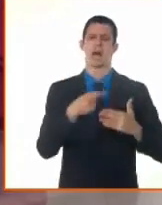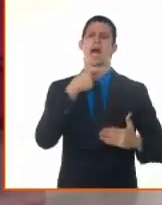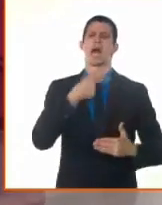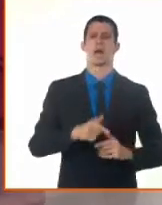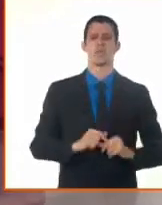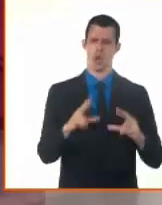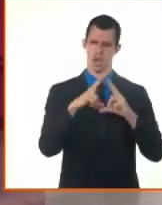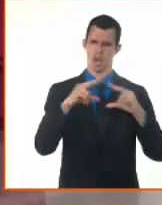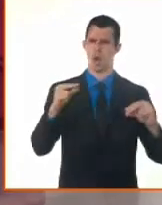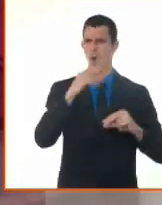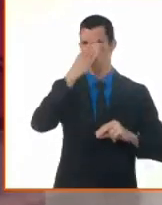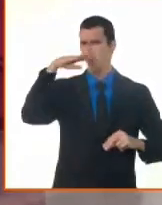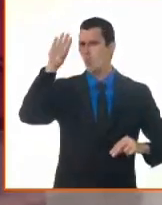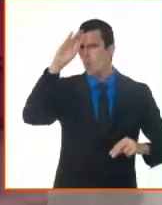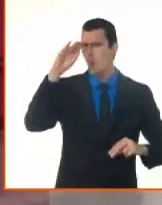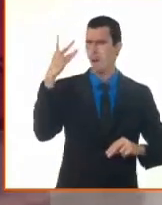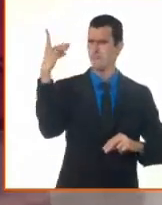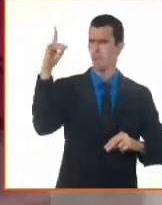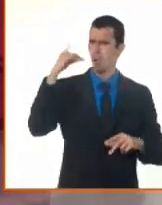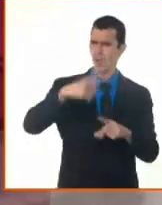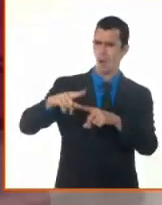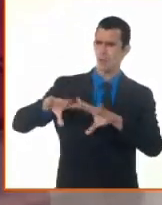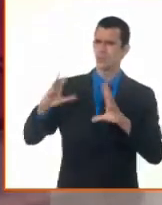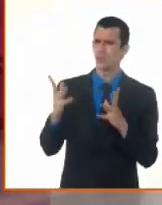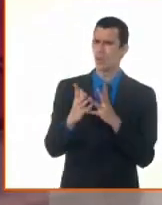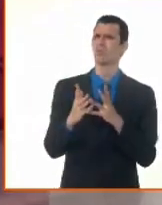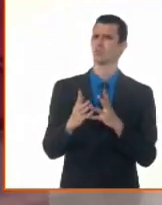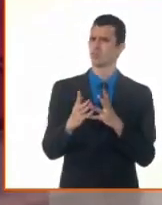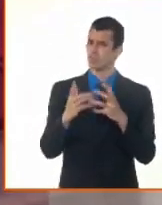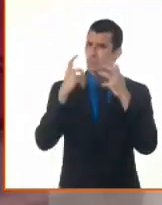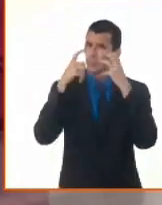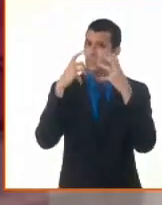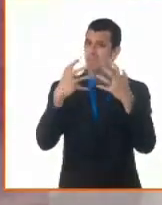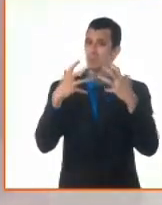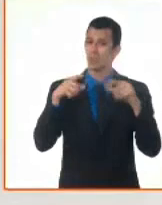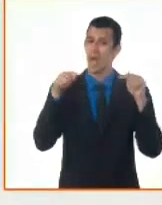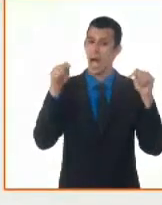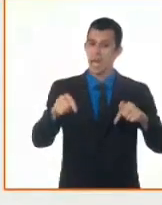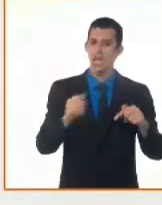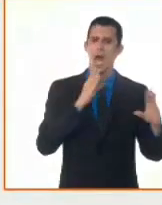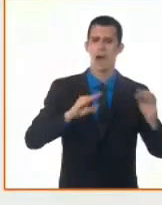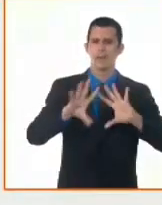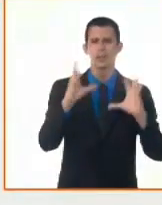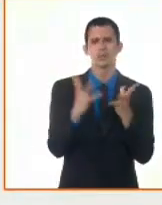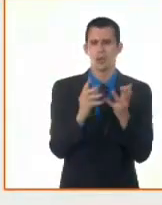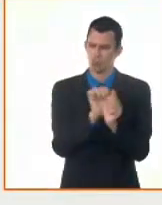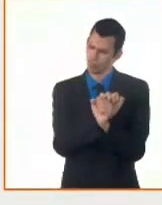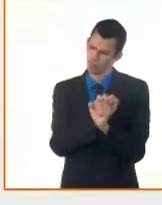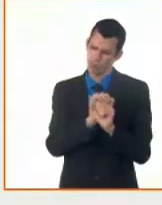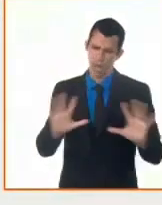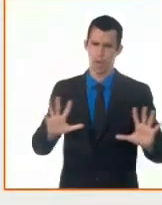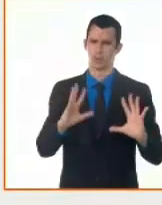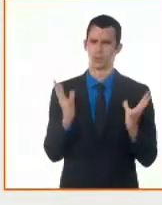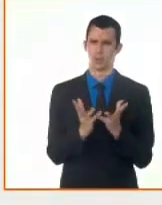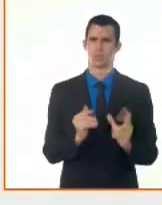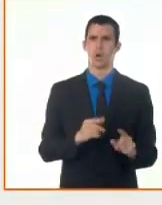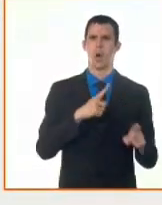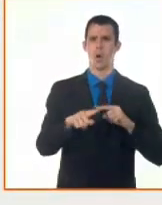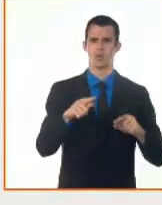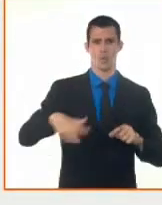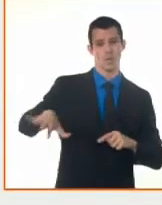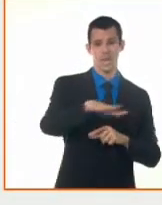que eso hay que reconocerlo muy bien y la condena también que tradicionalmente ha hecho al terrorismo a